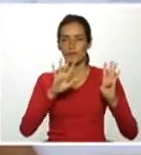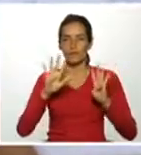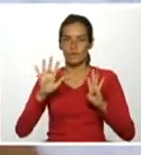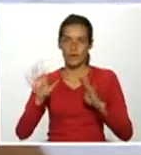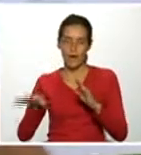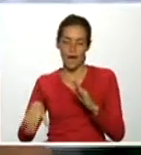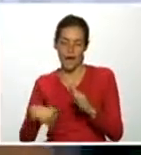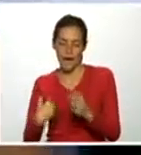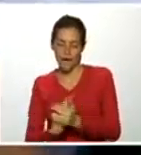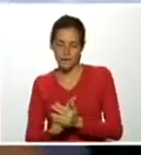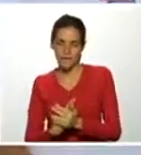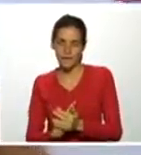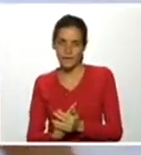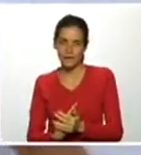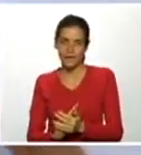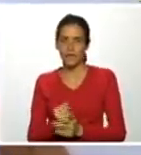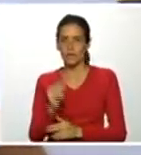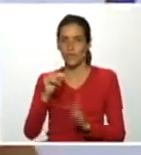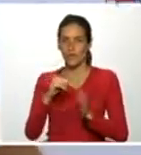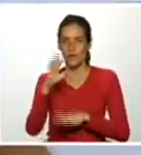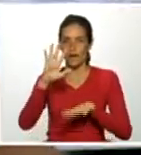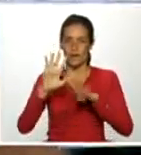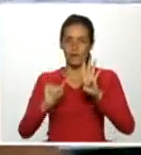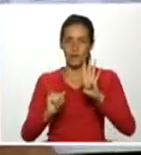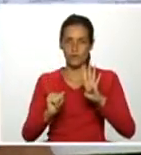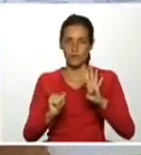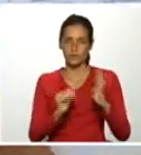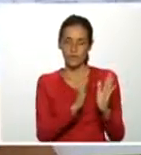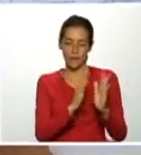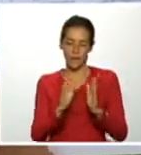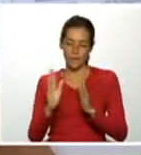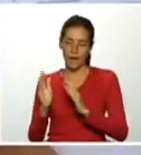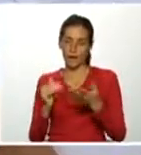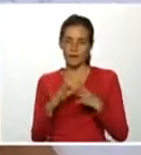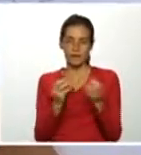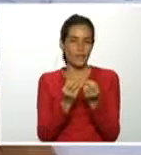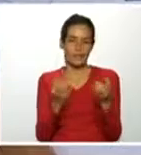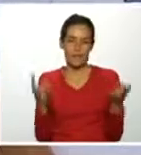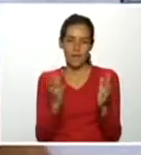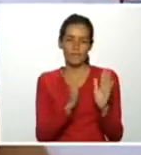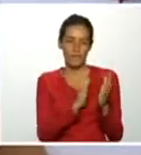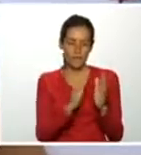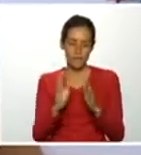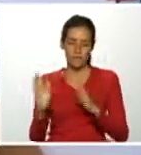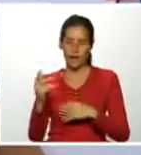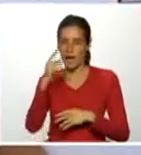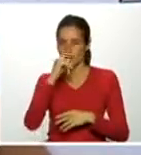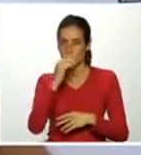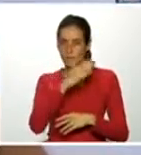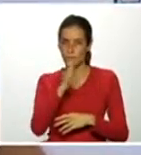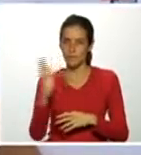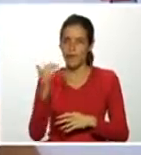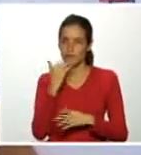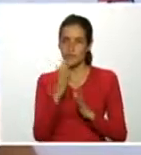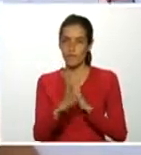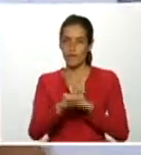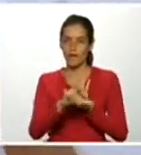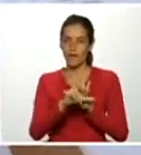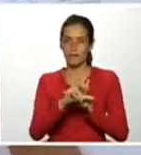1999 hasta el año 2014. Hay una cantidad sucesiva de instrumentos